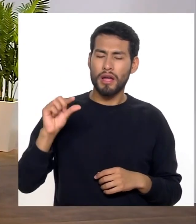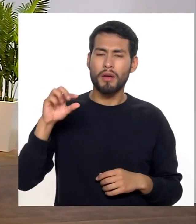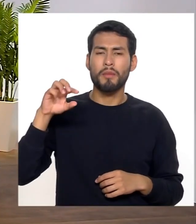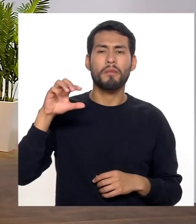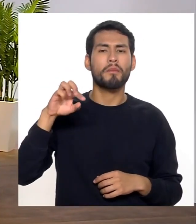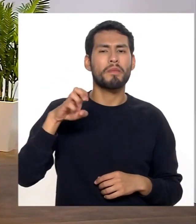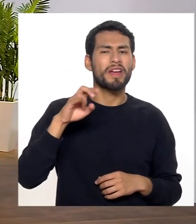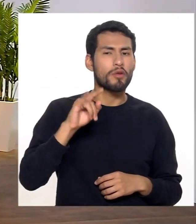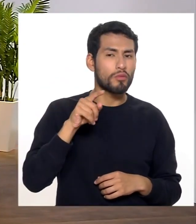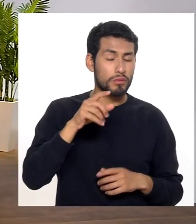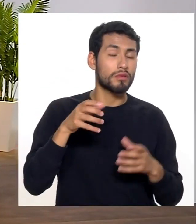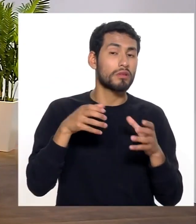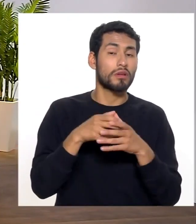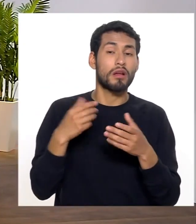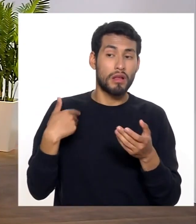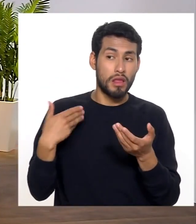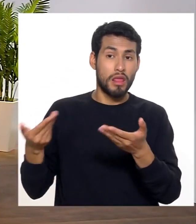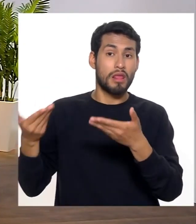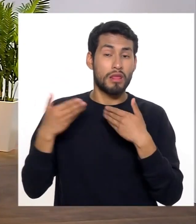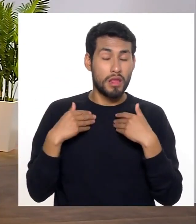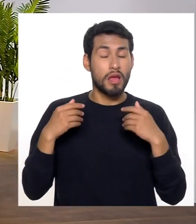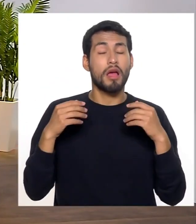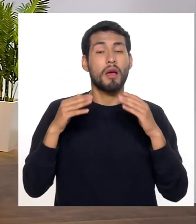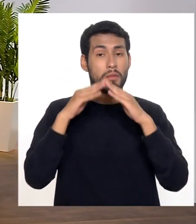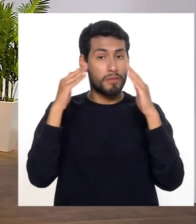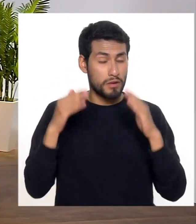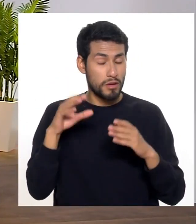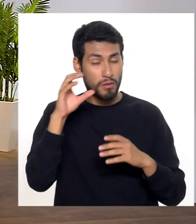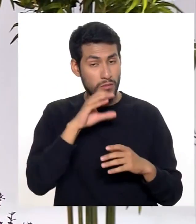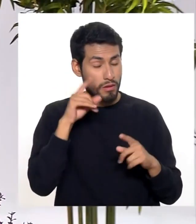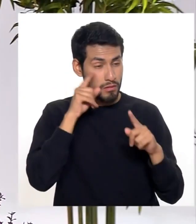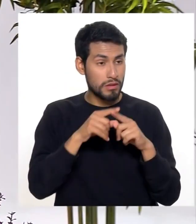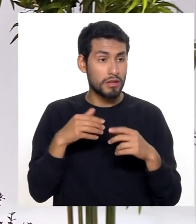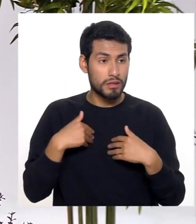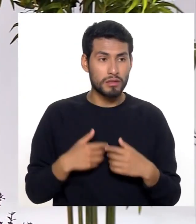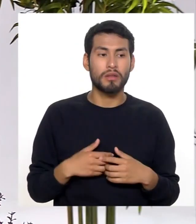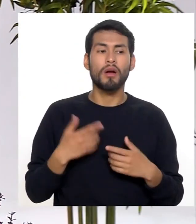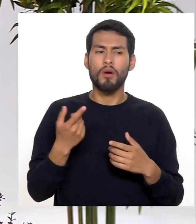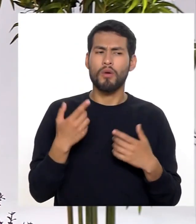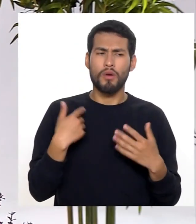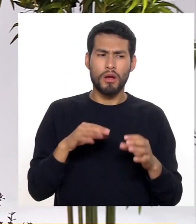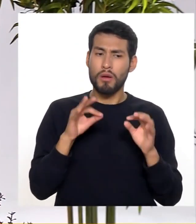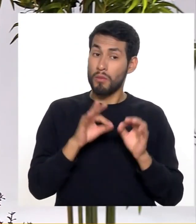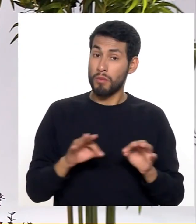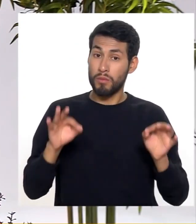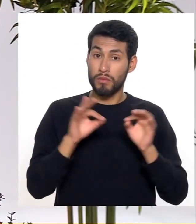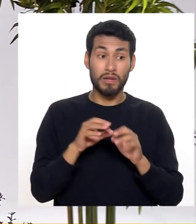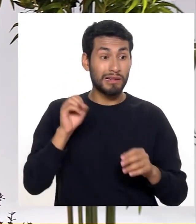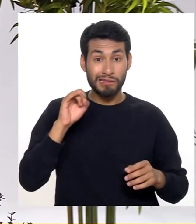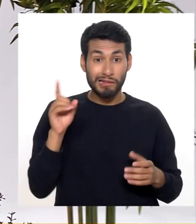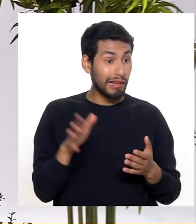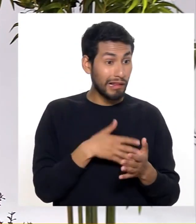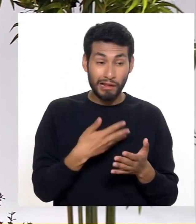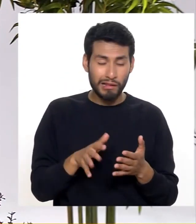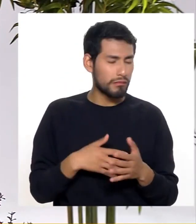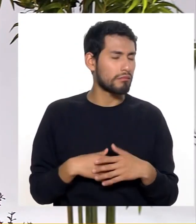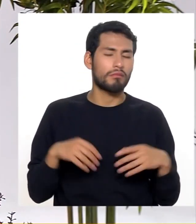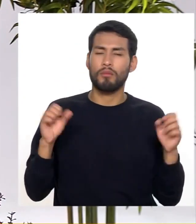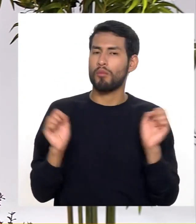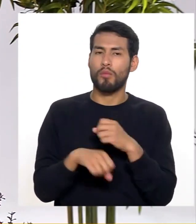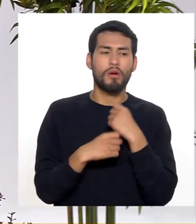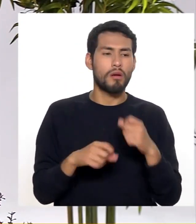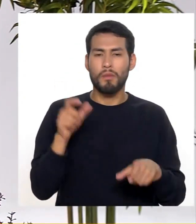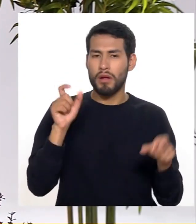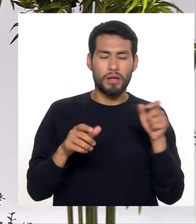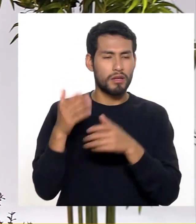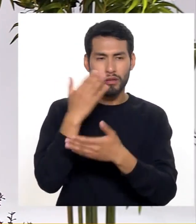que son los que nos brindan las viviendas, ¿no? Que es lo que buscamos, claro, ¿no? Para nosotros es muy importante. Sin eso sería imposible que